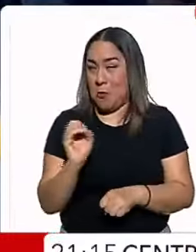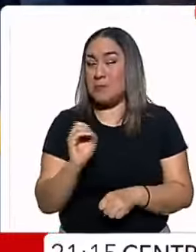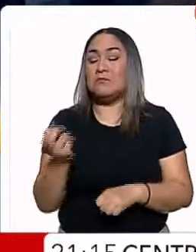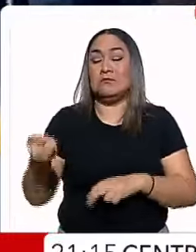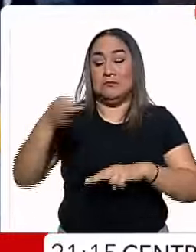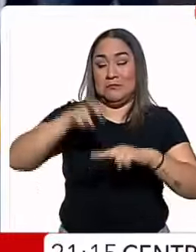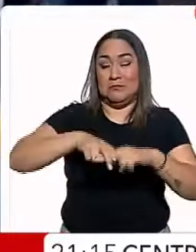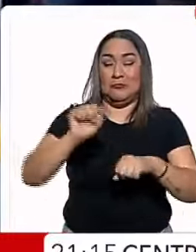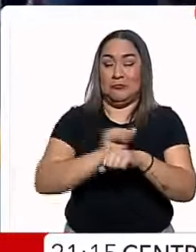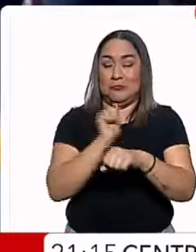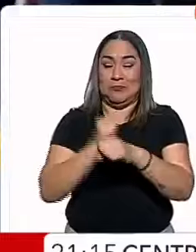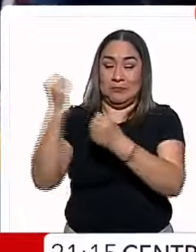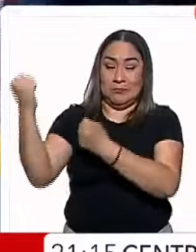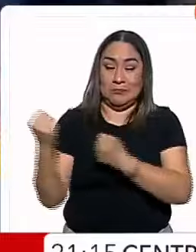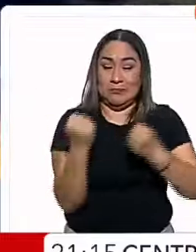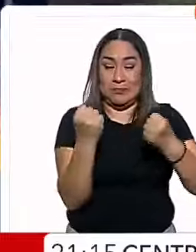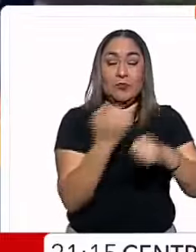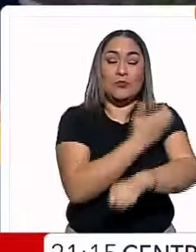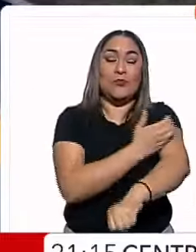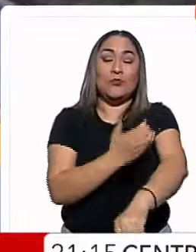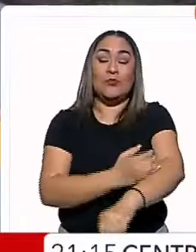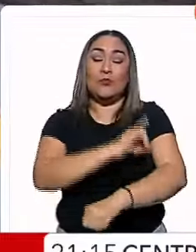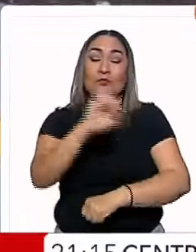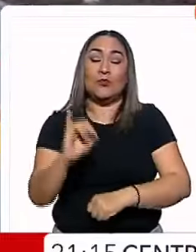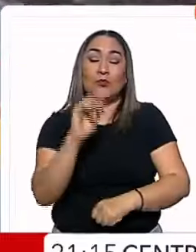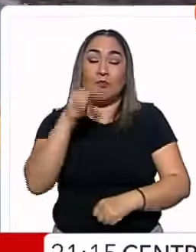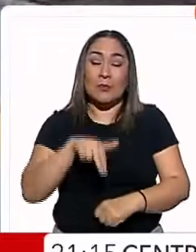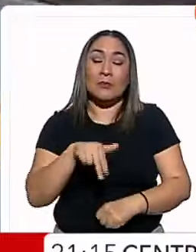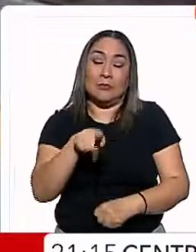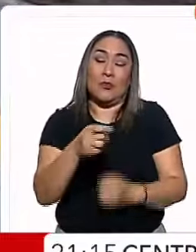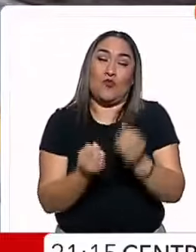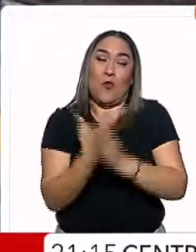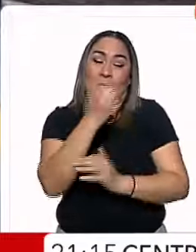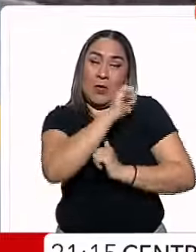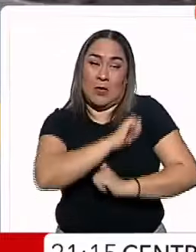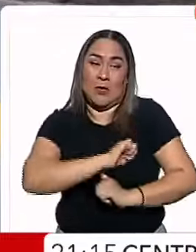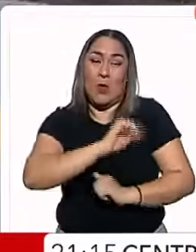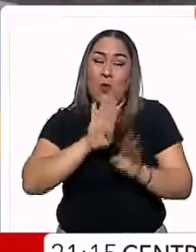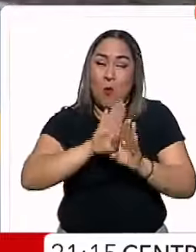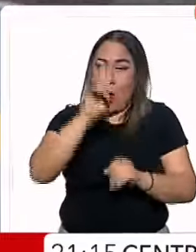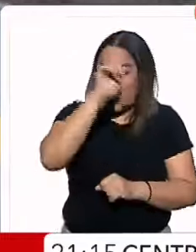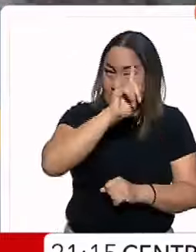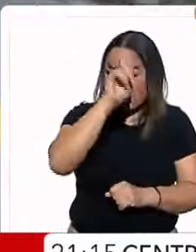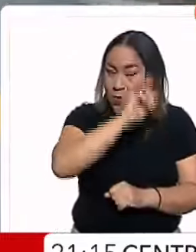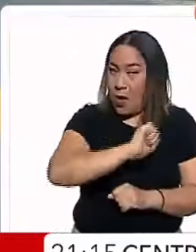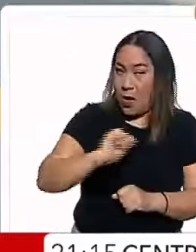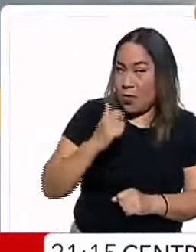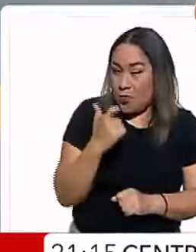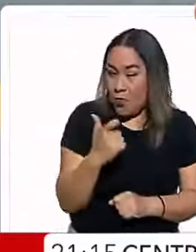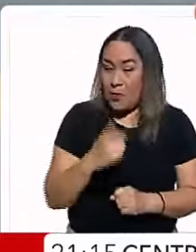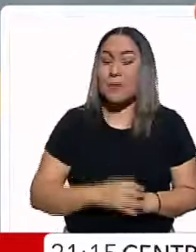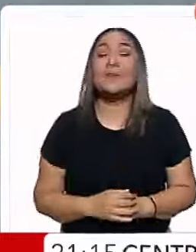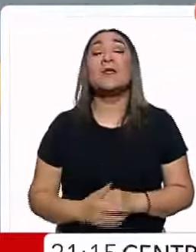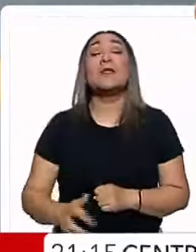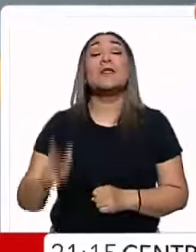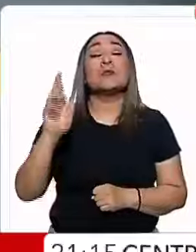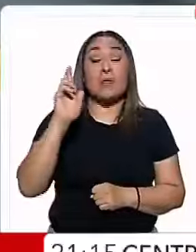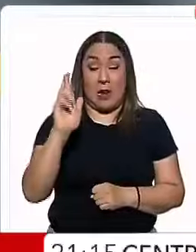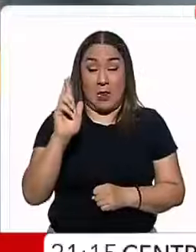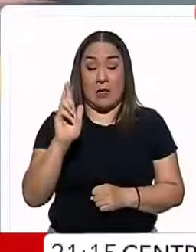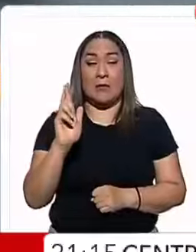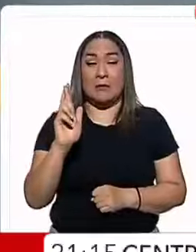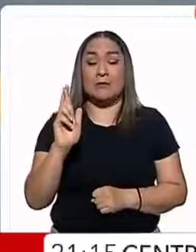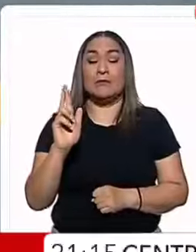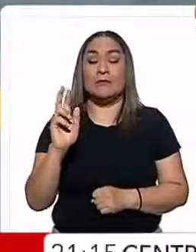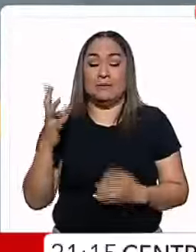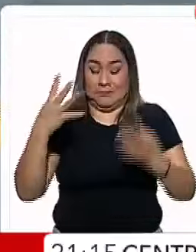bordo de una camioneta, acompañada de Juan Pardinas, su nuevo asesor económico. Gálvez, ahora ataviada